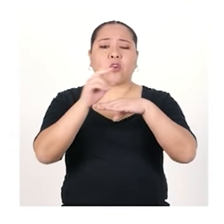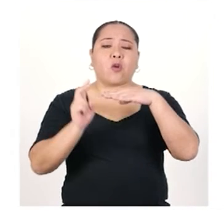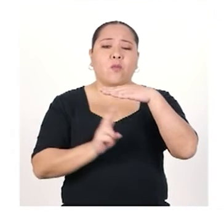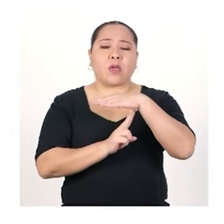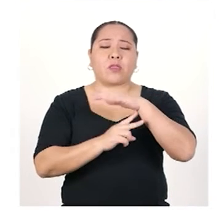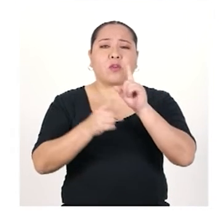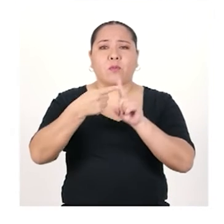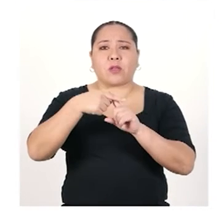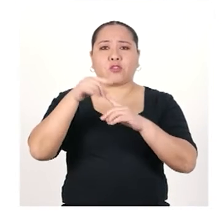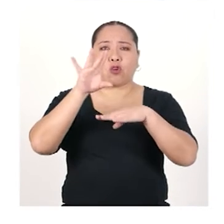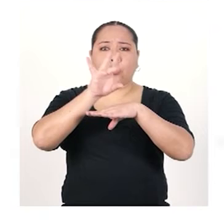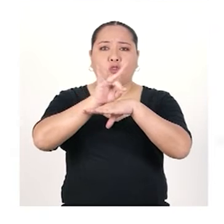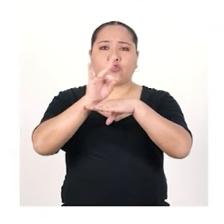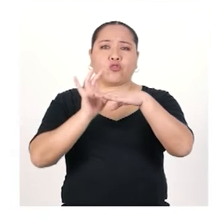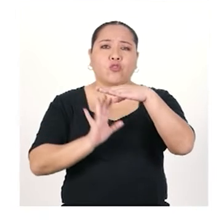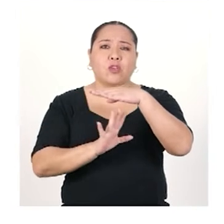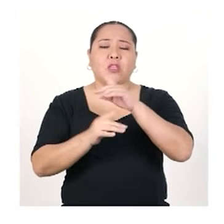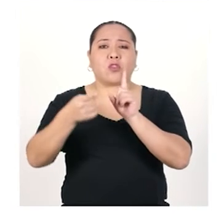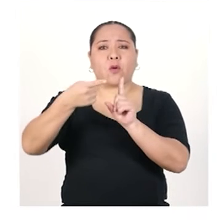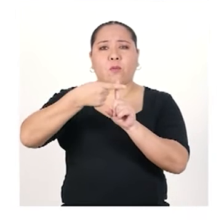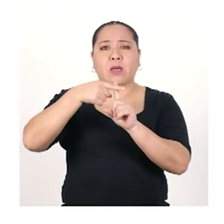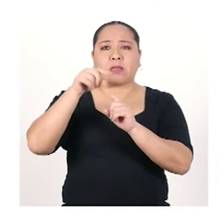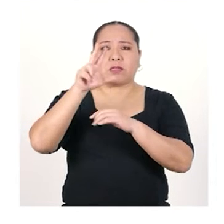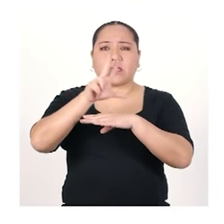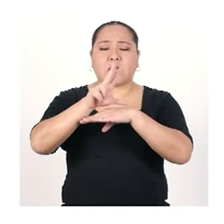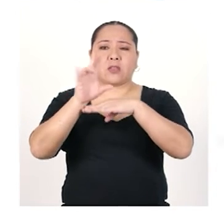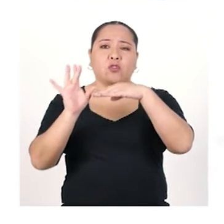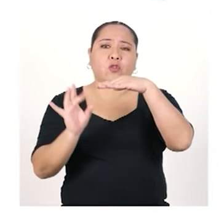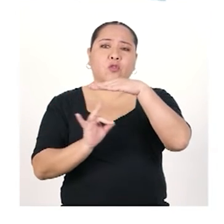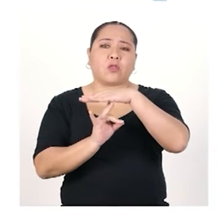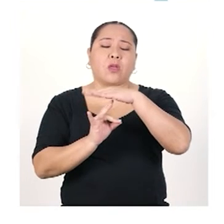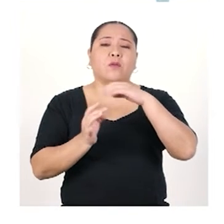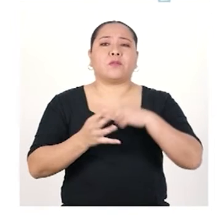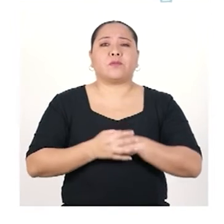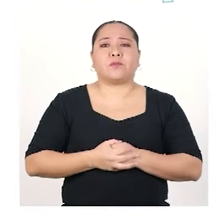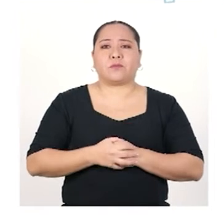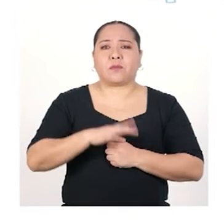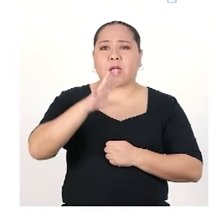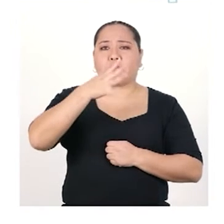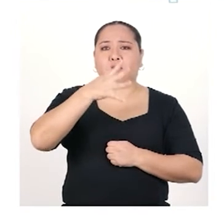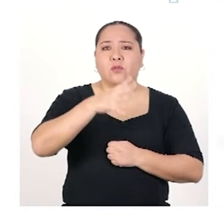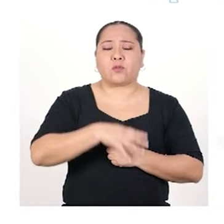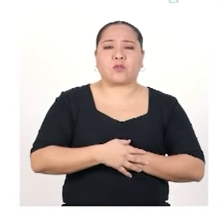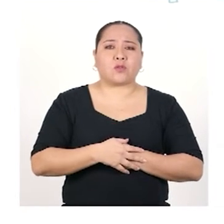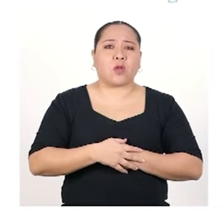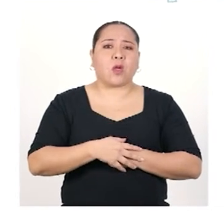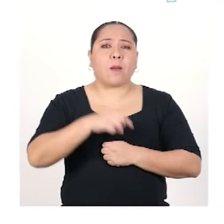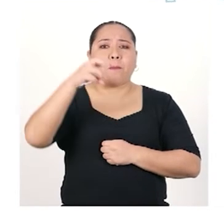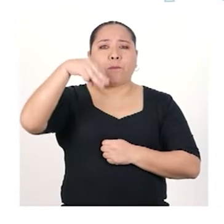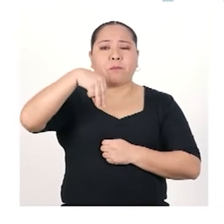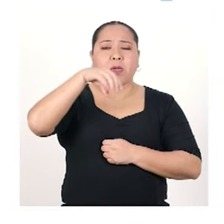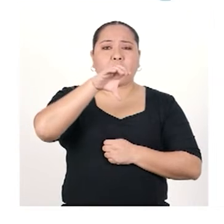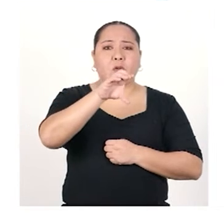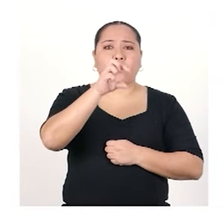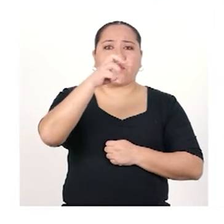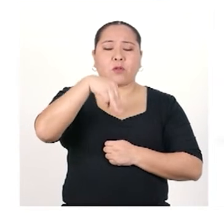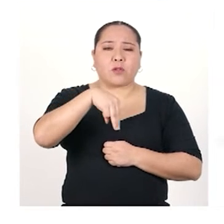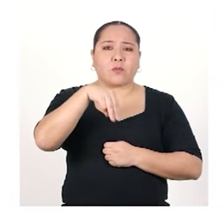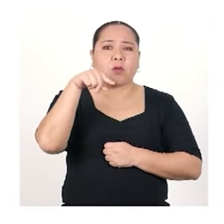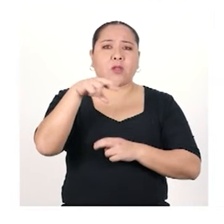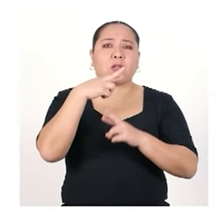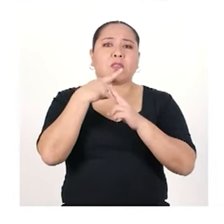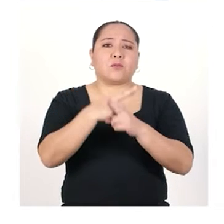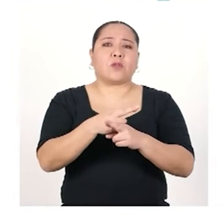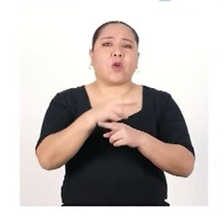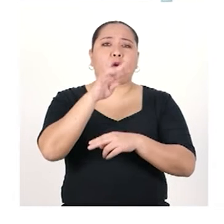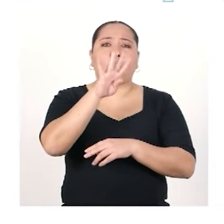5 medios más 8 quintos más 3 octavos. Calculamos el mínimo común múltiplo que da